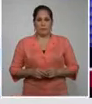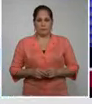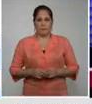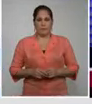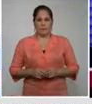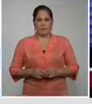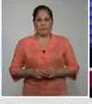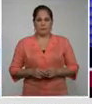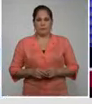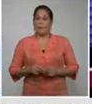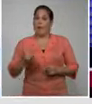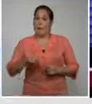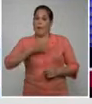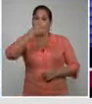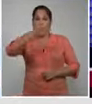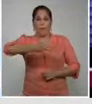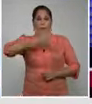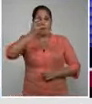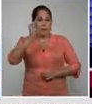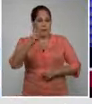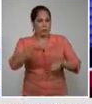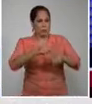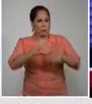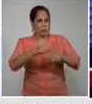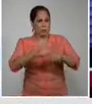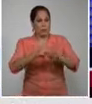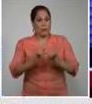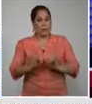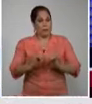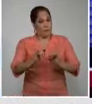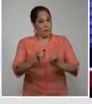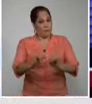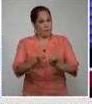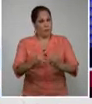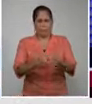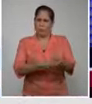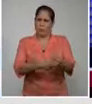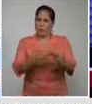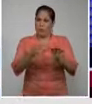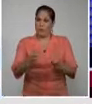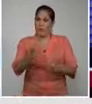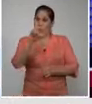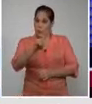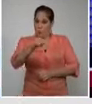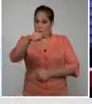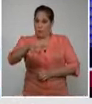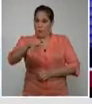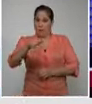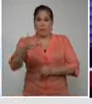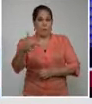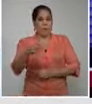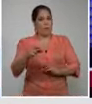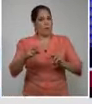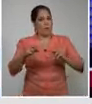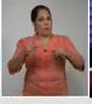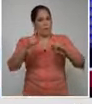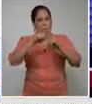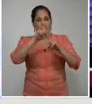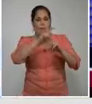Y estaremos hablando en este segundo momento ya habitual en esta semana. Tuvimos el lunes, hoy jueves, dedicado al tema de